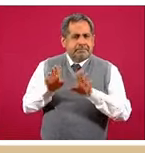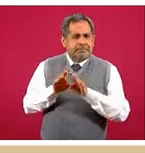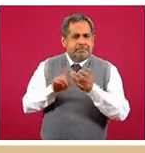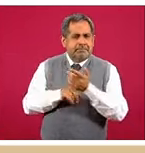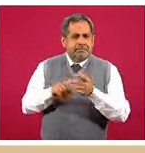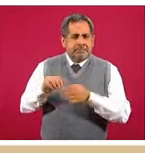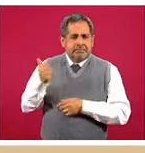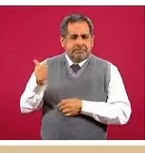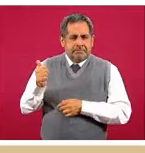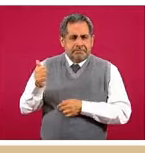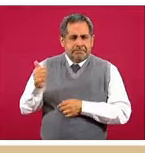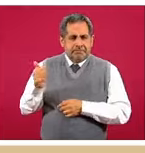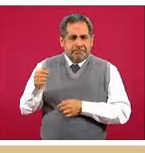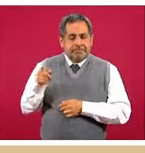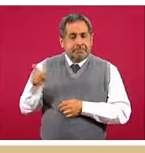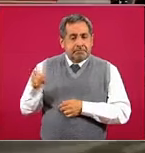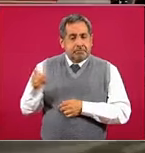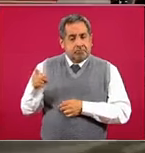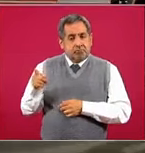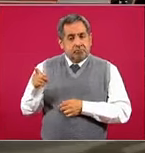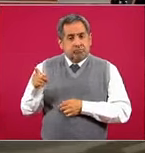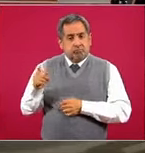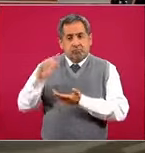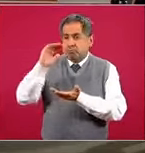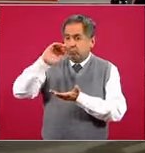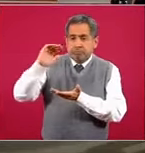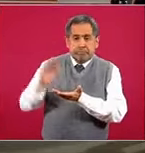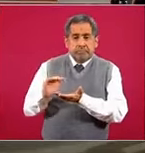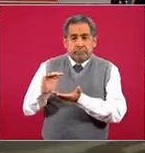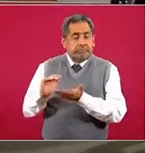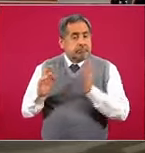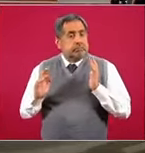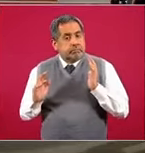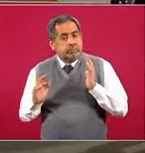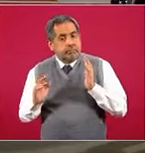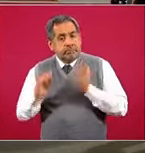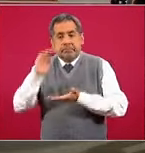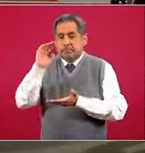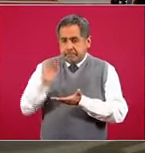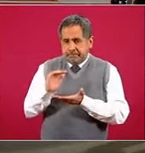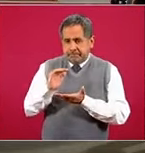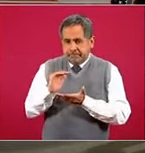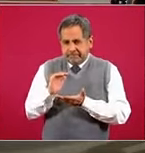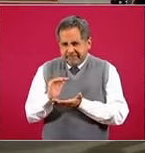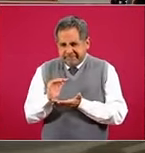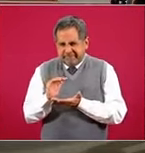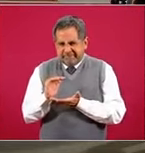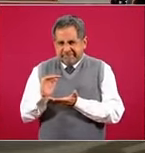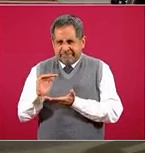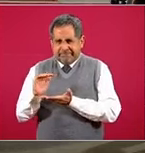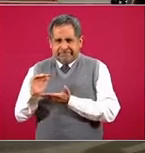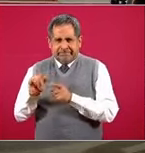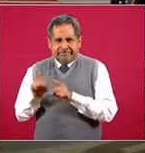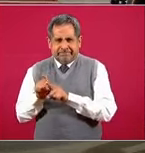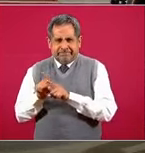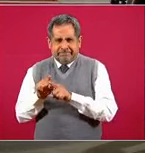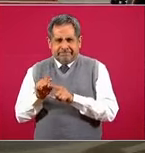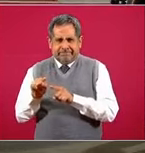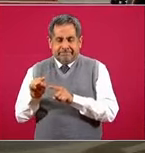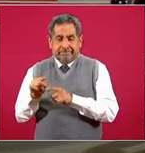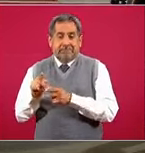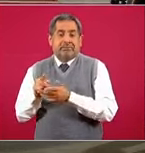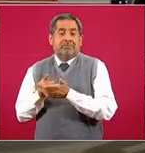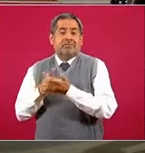de agosto, tuvo un franco descenso que después se detuvo, se estabilizó,